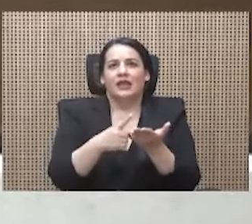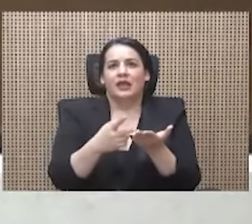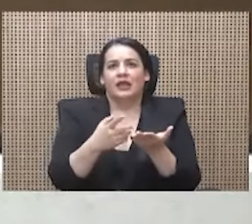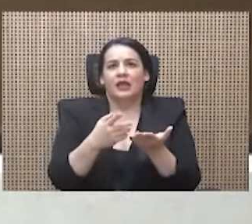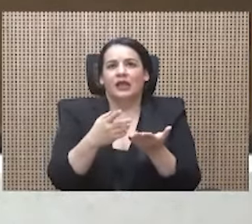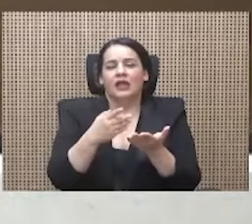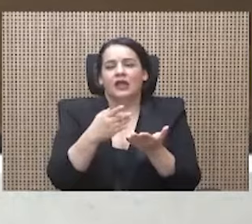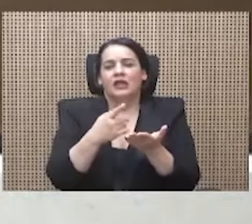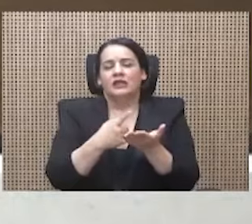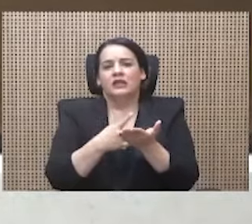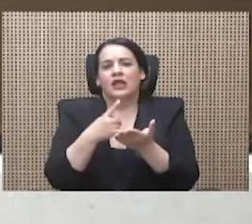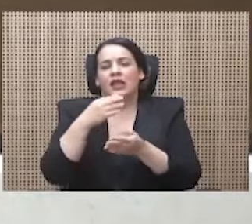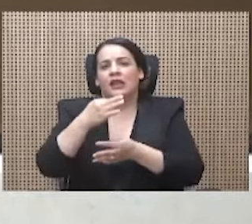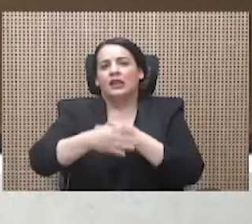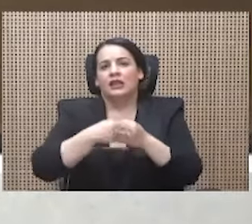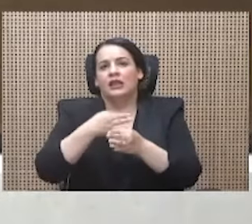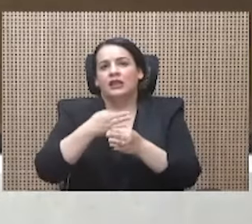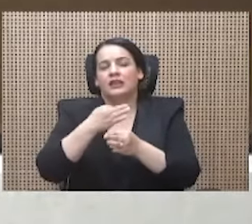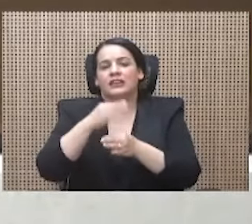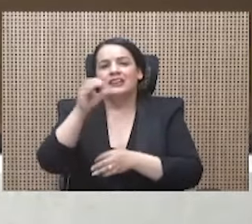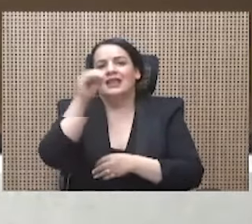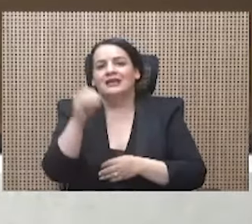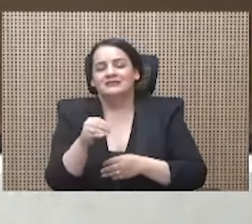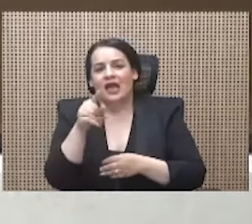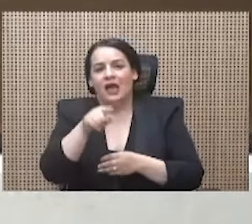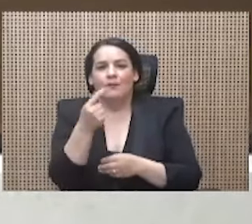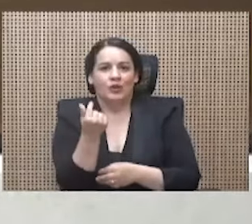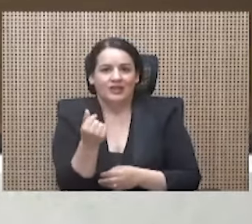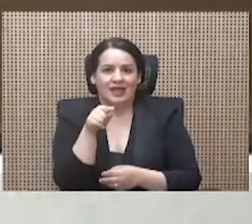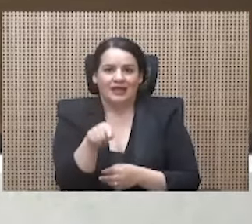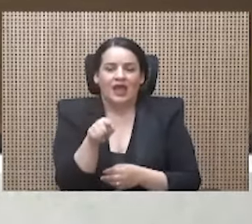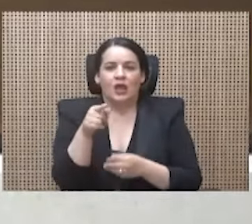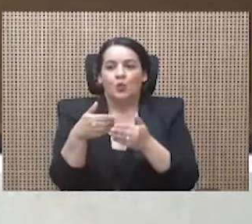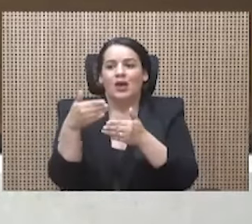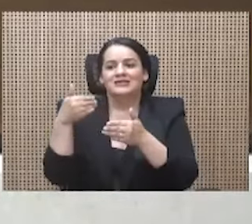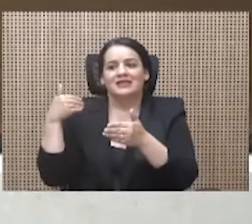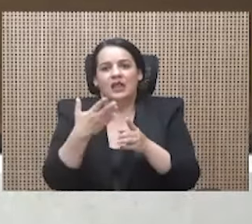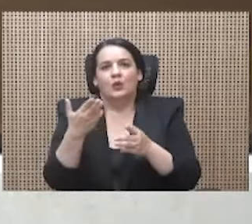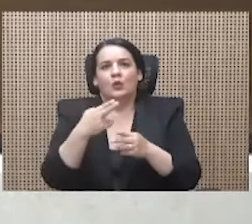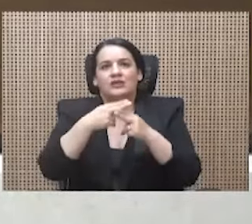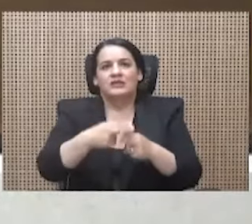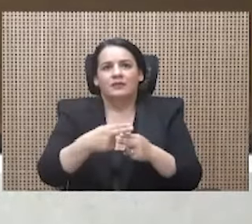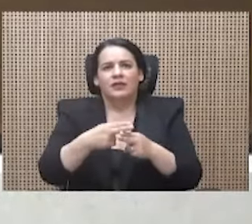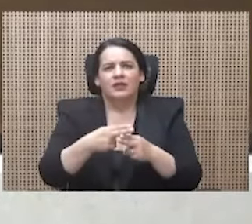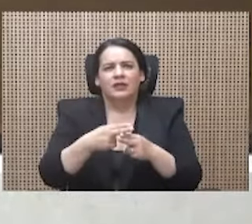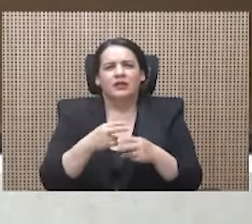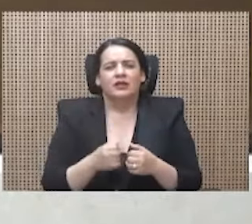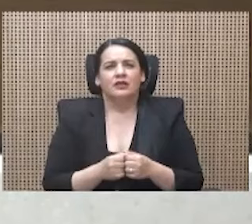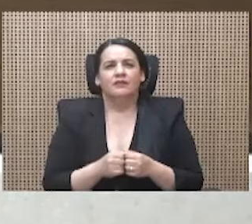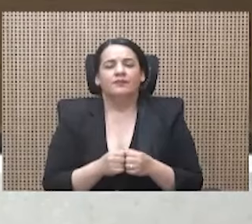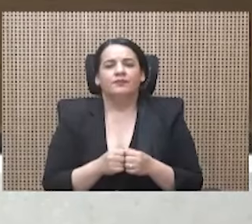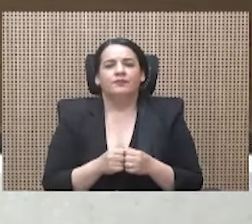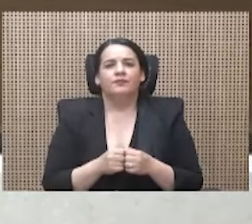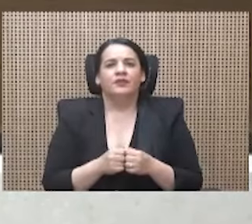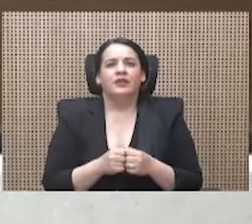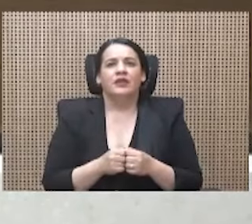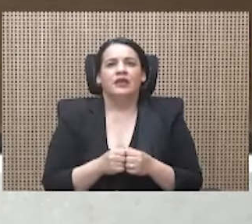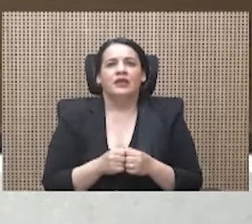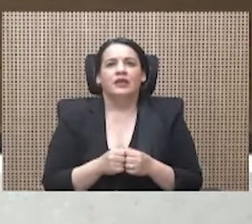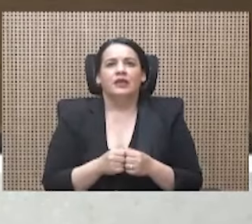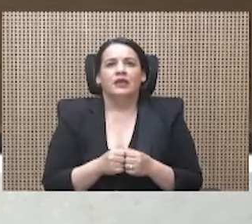toma la decisión de la tasa viendo hacia atrás, sino eso es lo que se viene, eso es lo que se llama un... Y